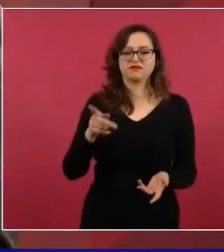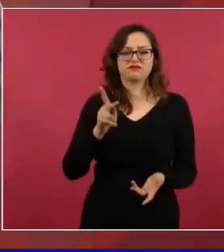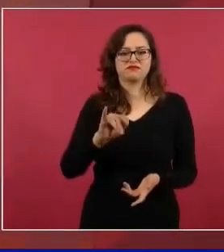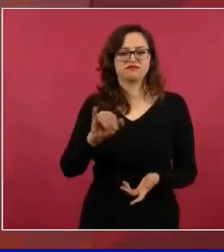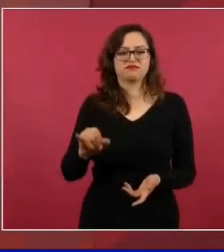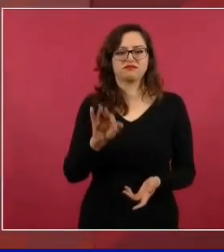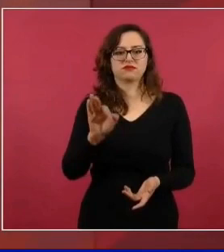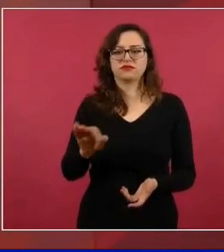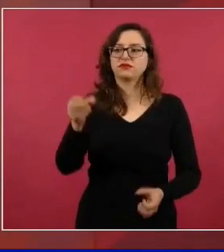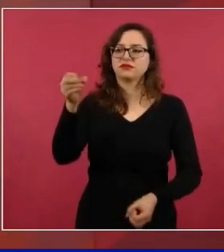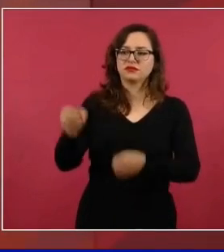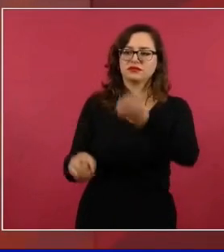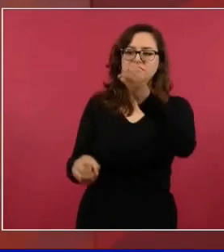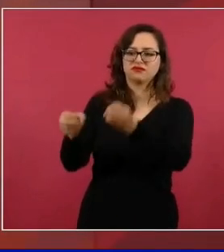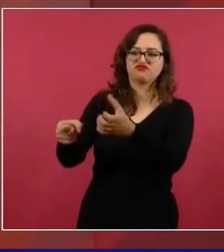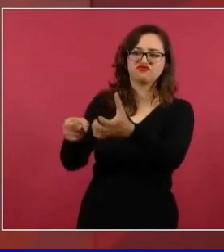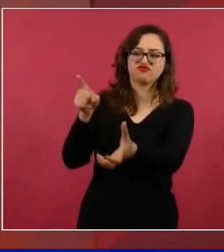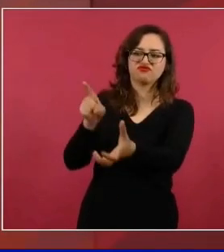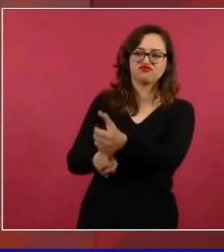por